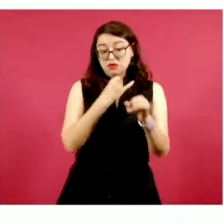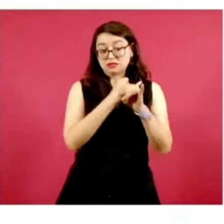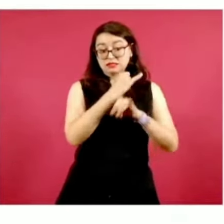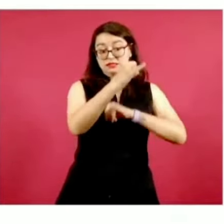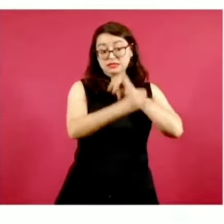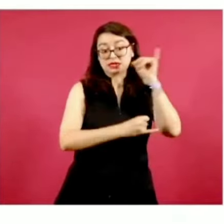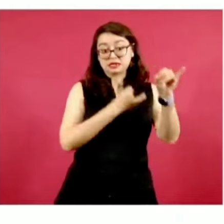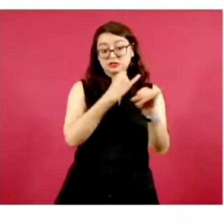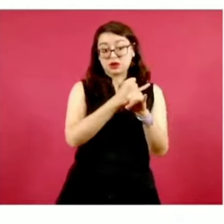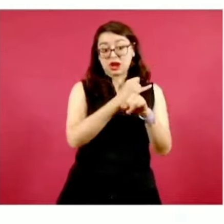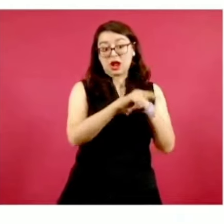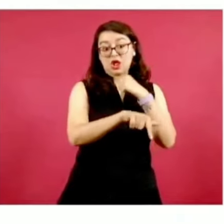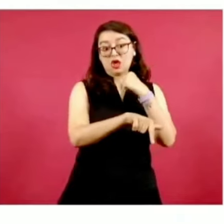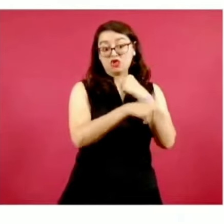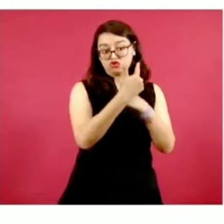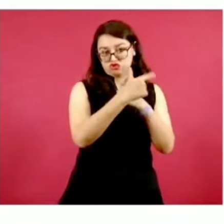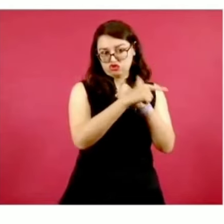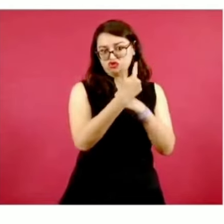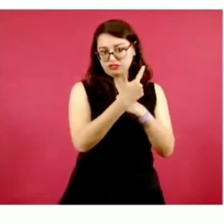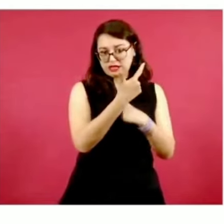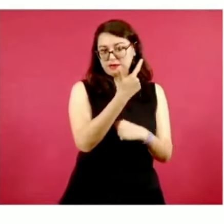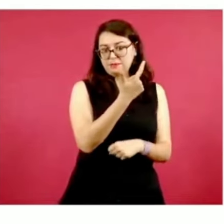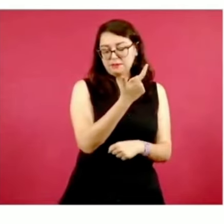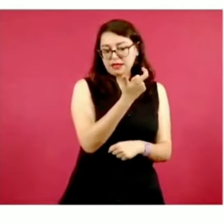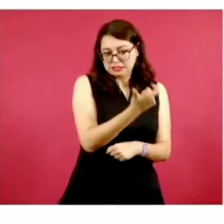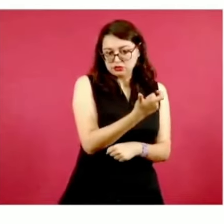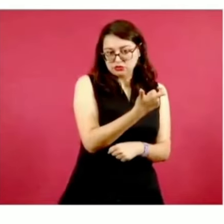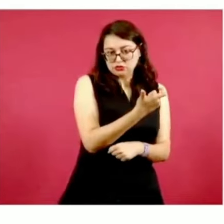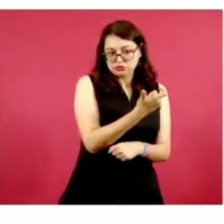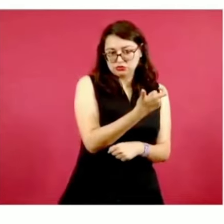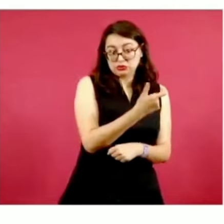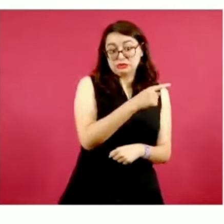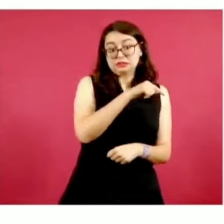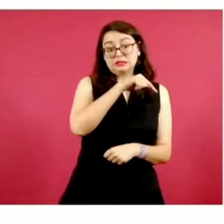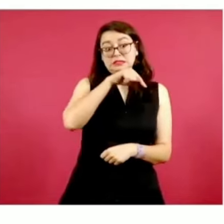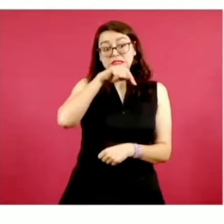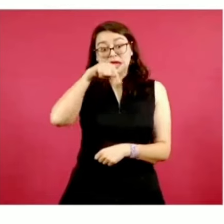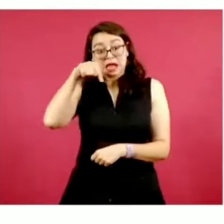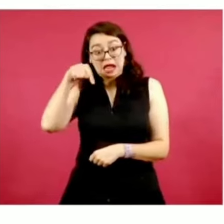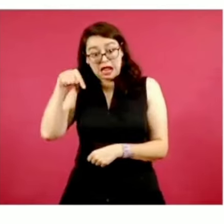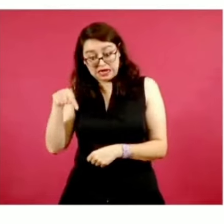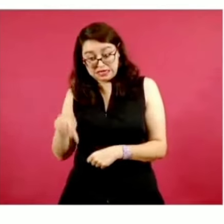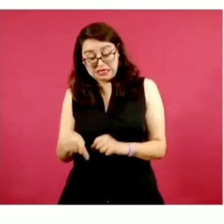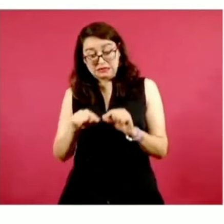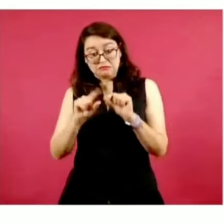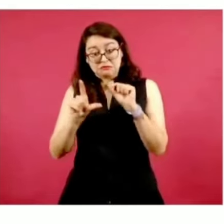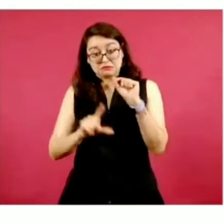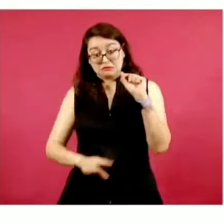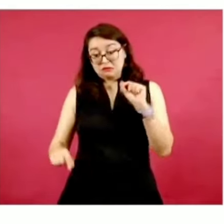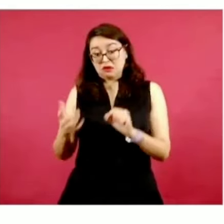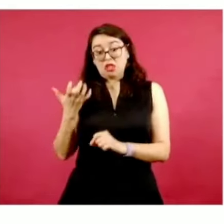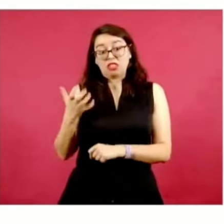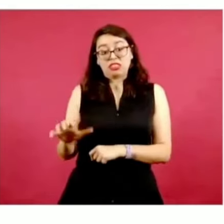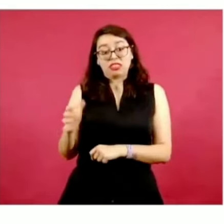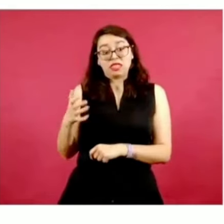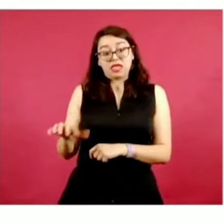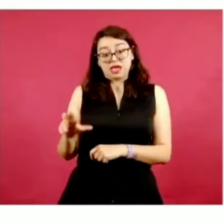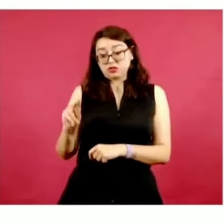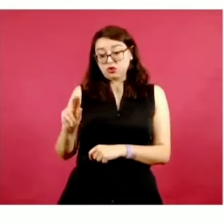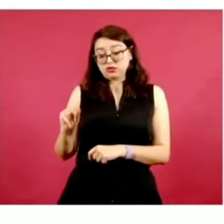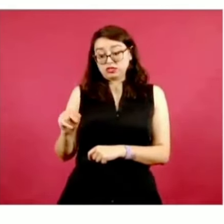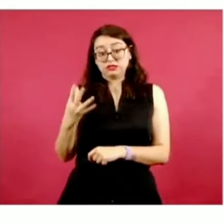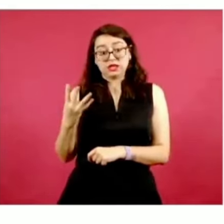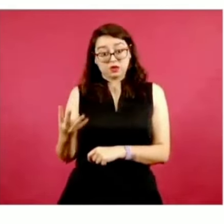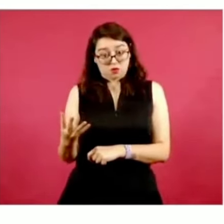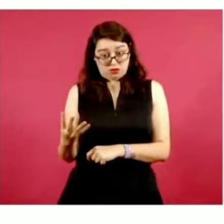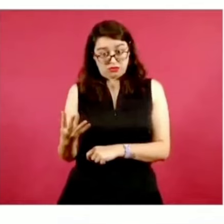con3 centavos en el referente internacional y a solo 1084 pes en México en el caso del gas que